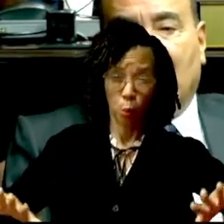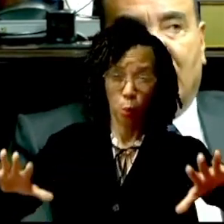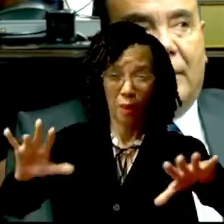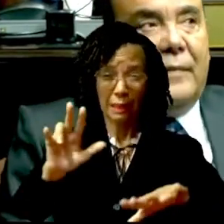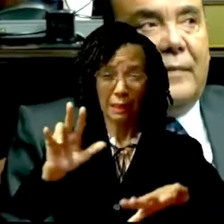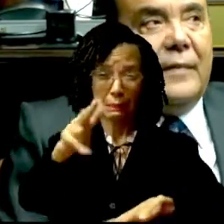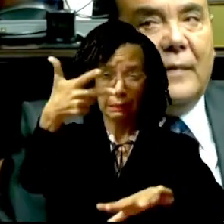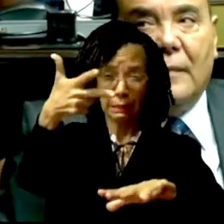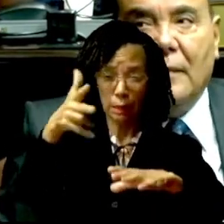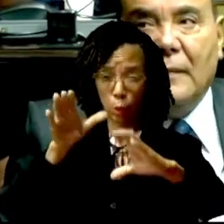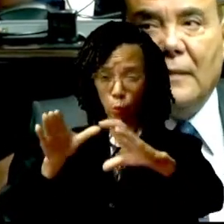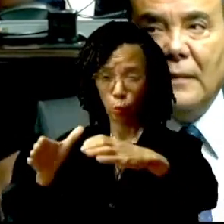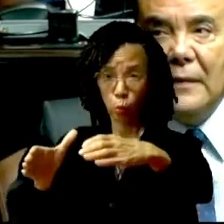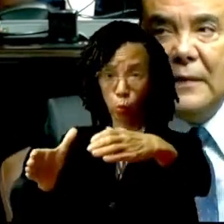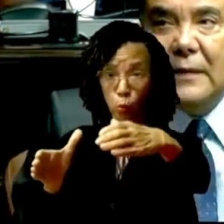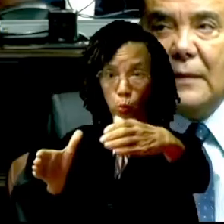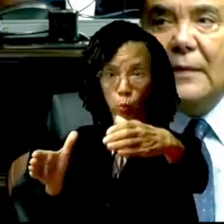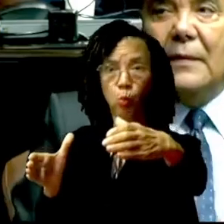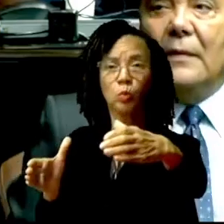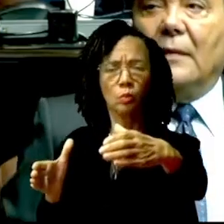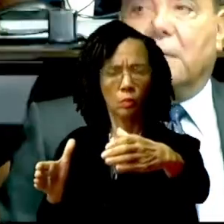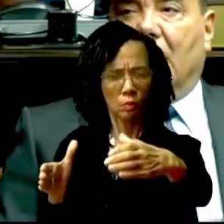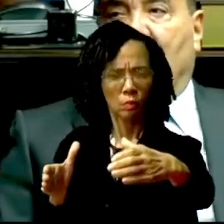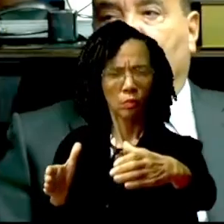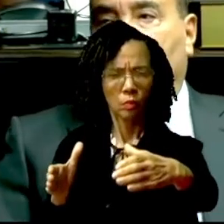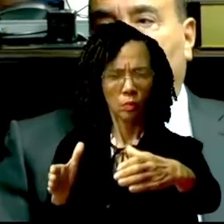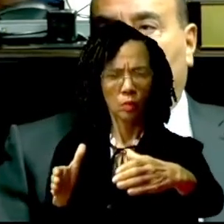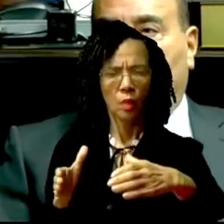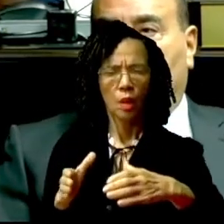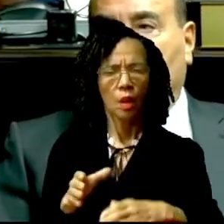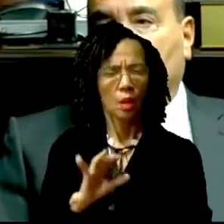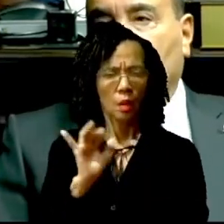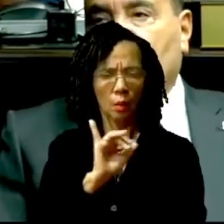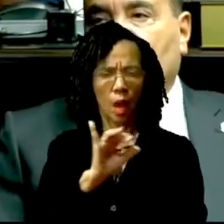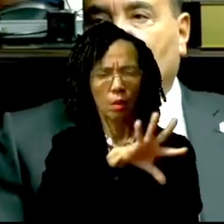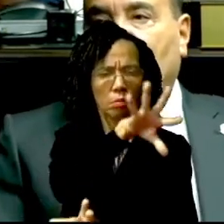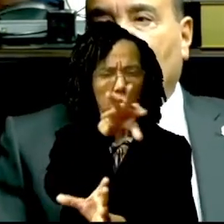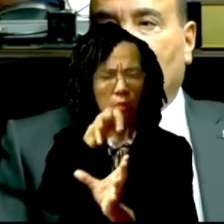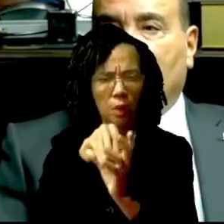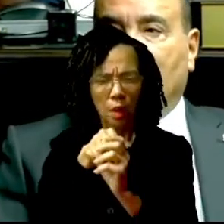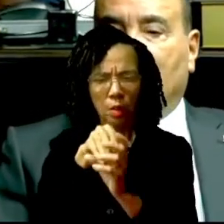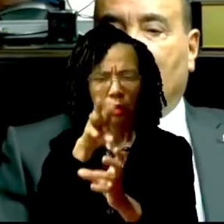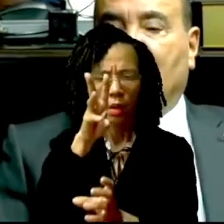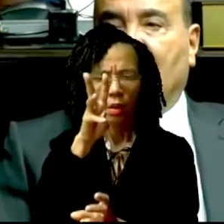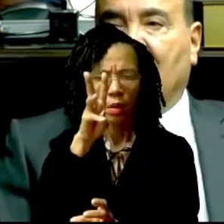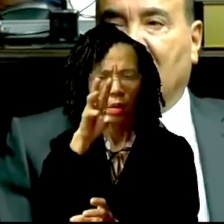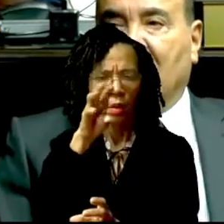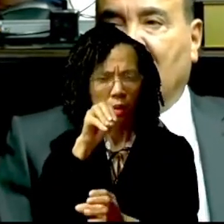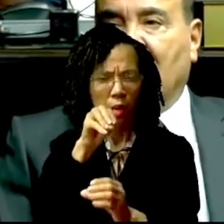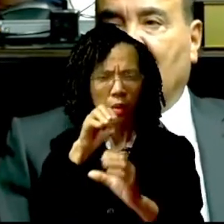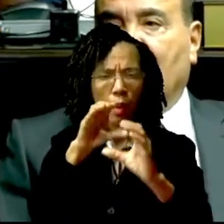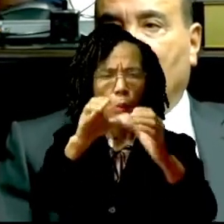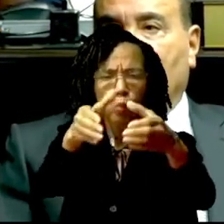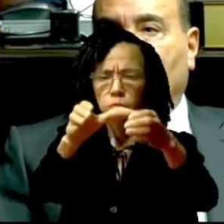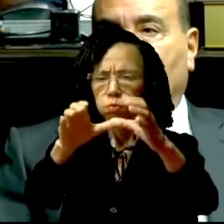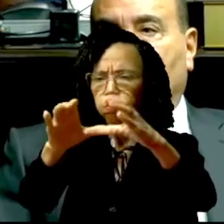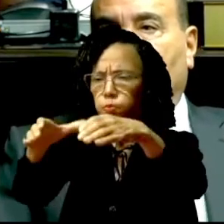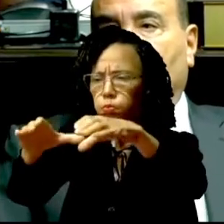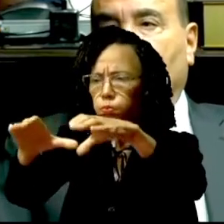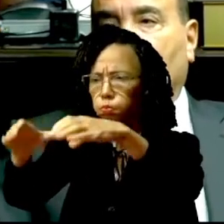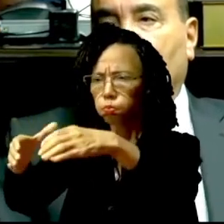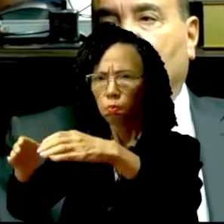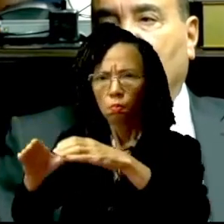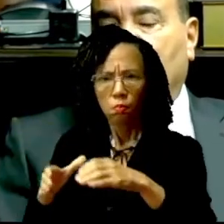dentro de él alrededor de 60 subsectores en nuestra comunidad. Estamos hablando